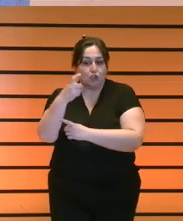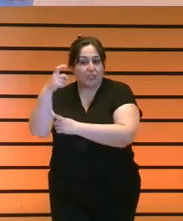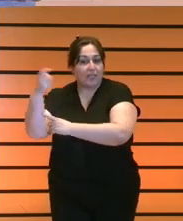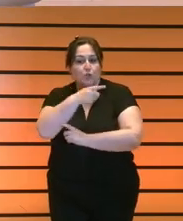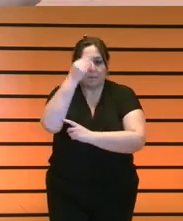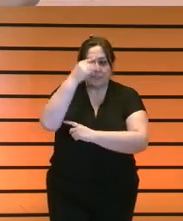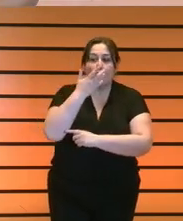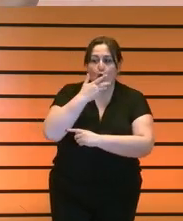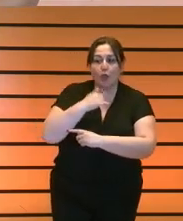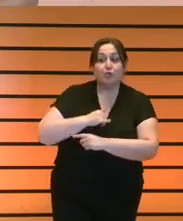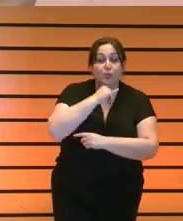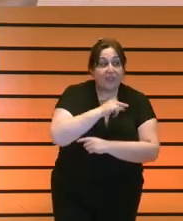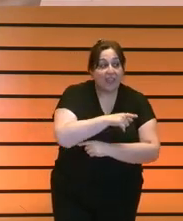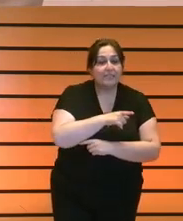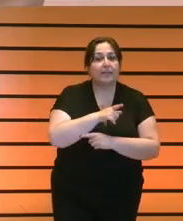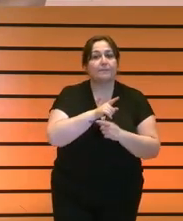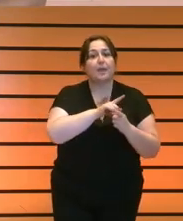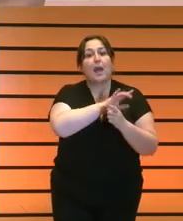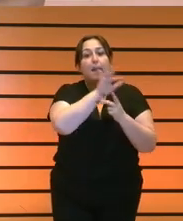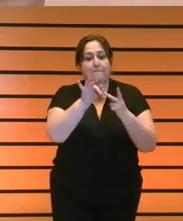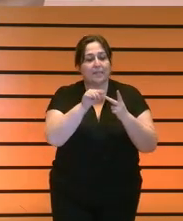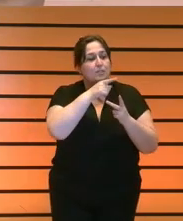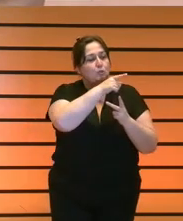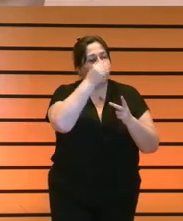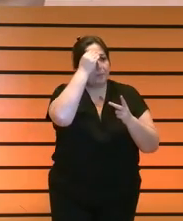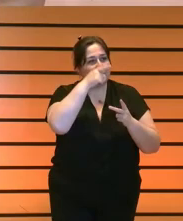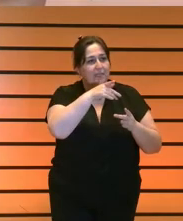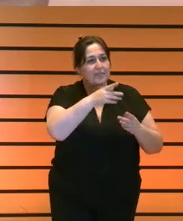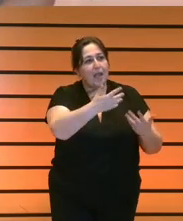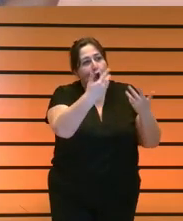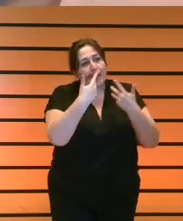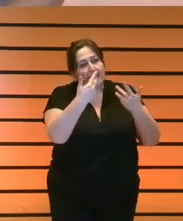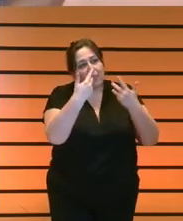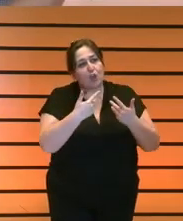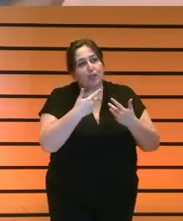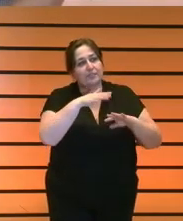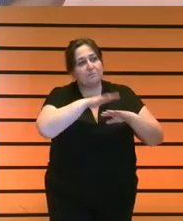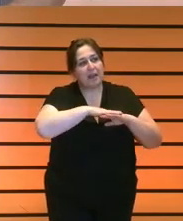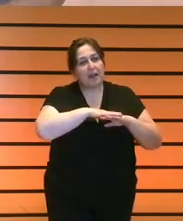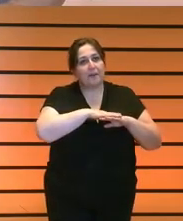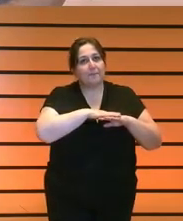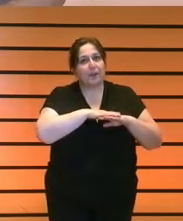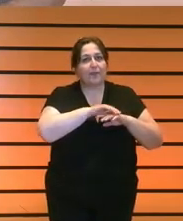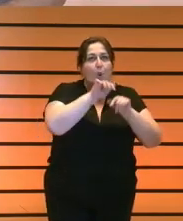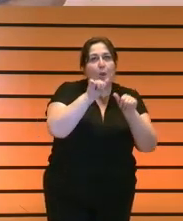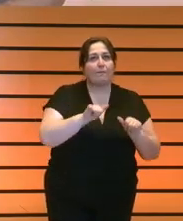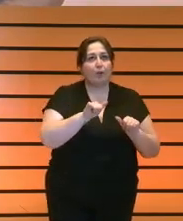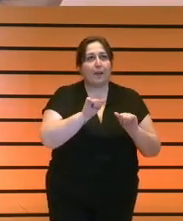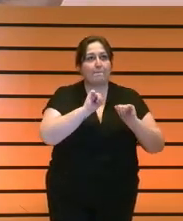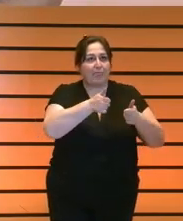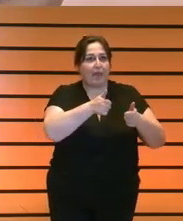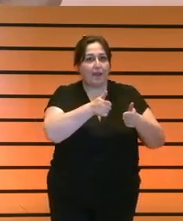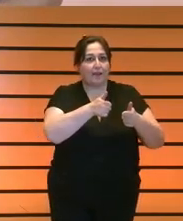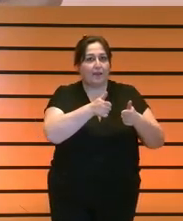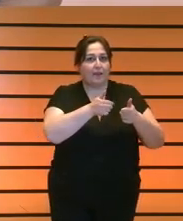asociativo? ¿Y qué orientación es la que nos darías, ¿no?, para de alguna manera abrir